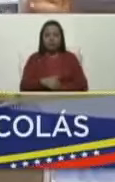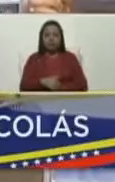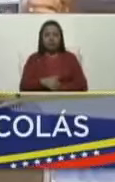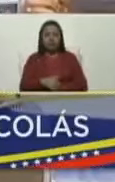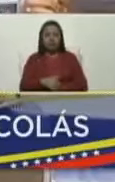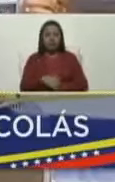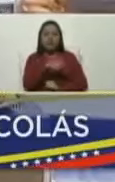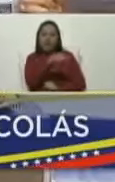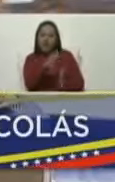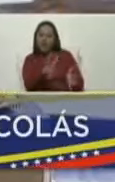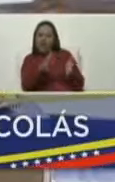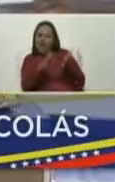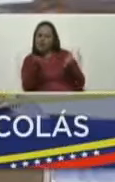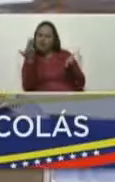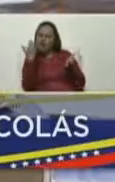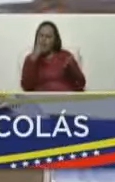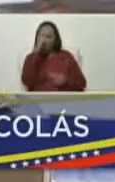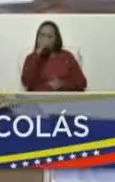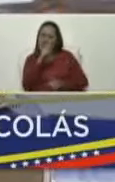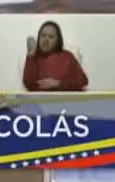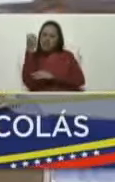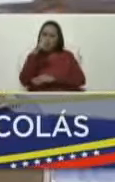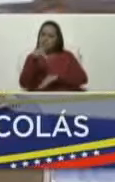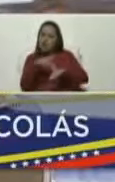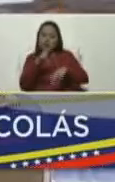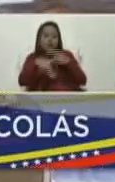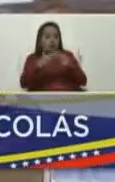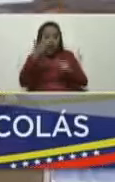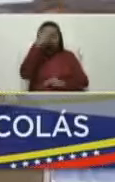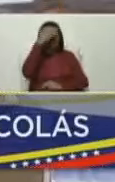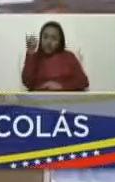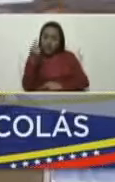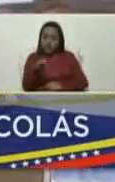Ellos ganaron aquella Asamblea Nacional, no se les olvide.